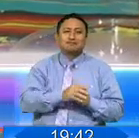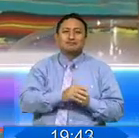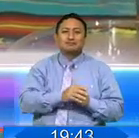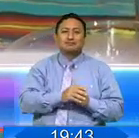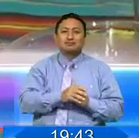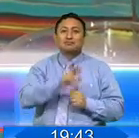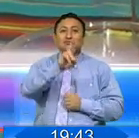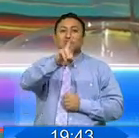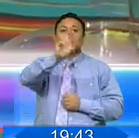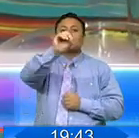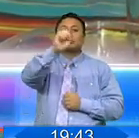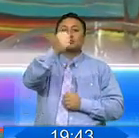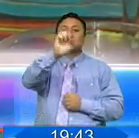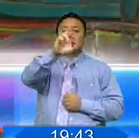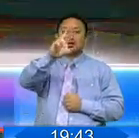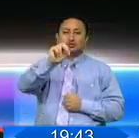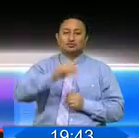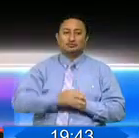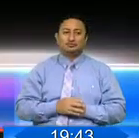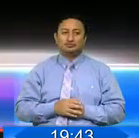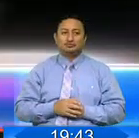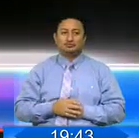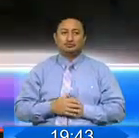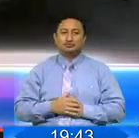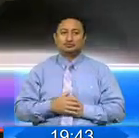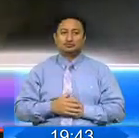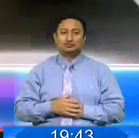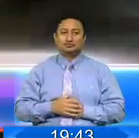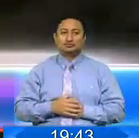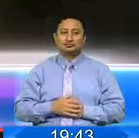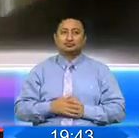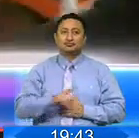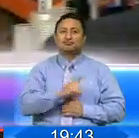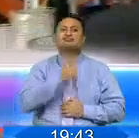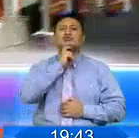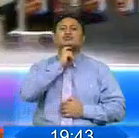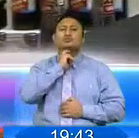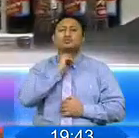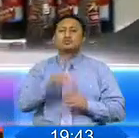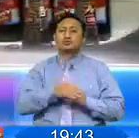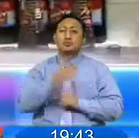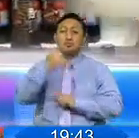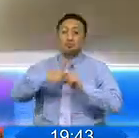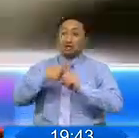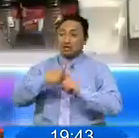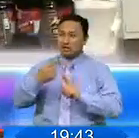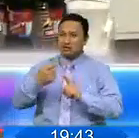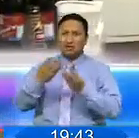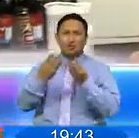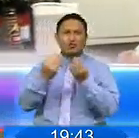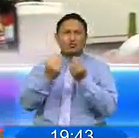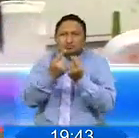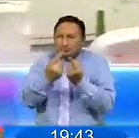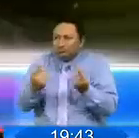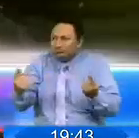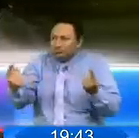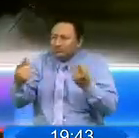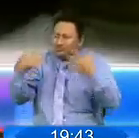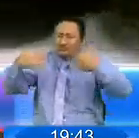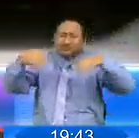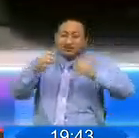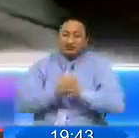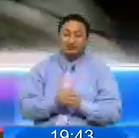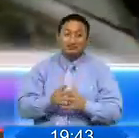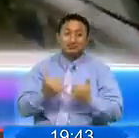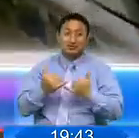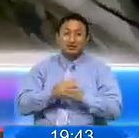servidor, rosero quiteño. Pero para la sed, en el mercado encuentra bebidas de todos los colores y gustos, y es la ocasión